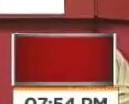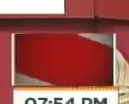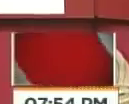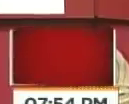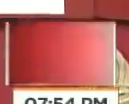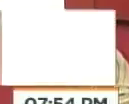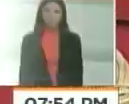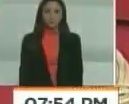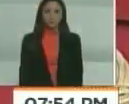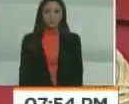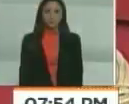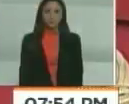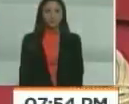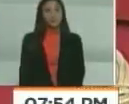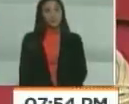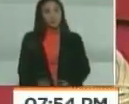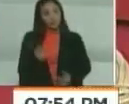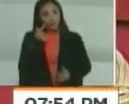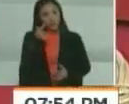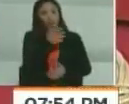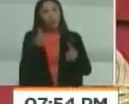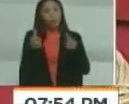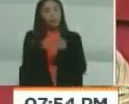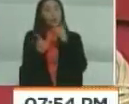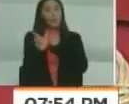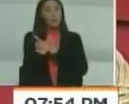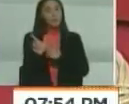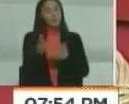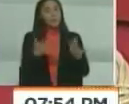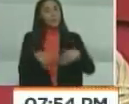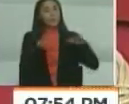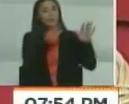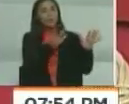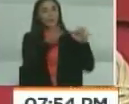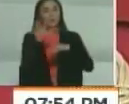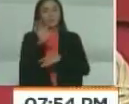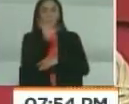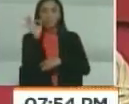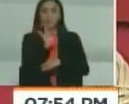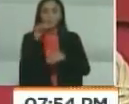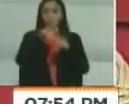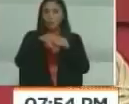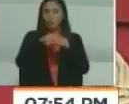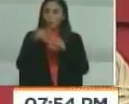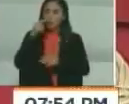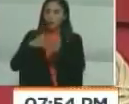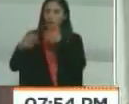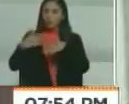aportarle al hermano presidente Nicolás Maduro casi el 85% de los votos que sacó.